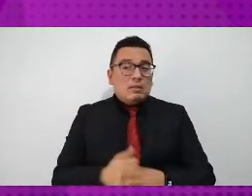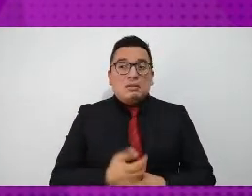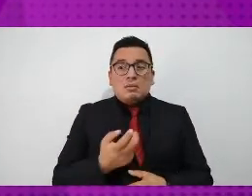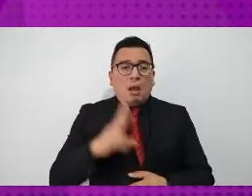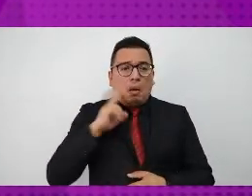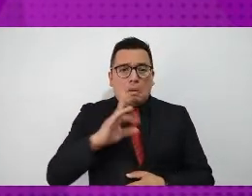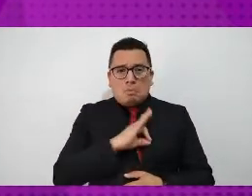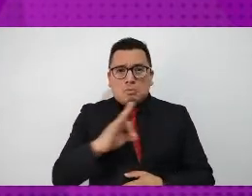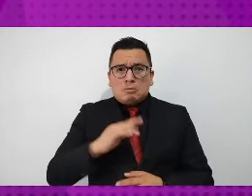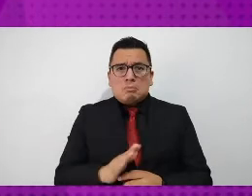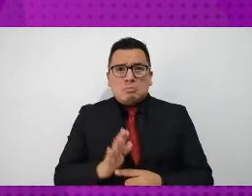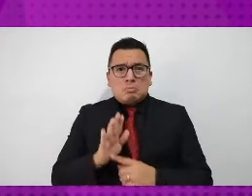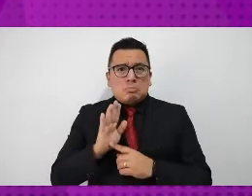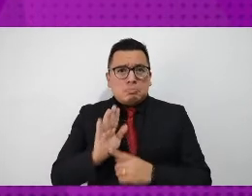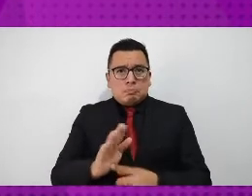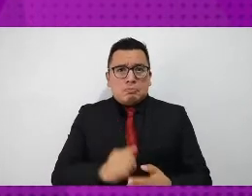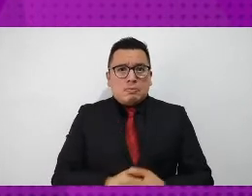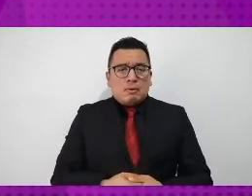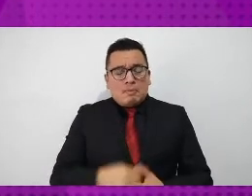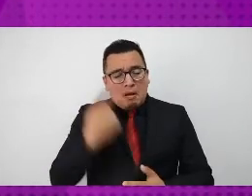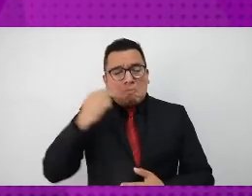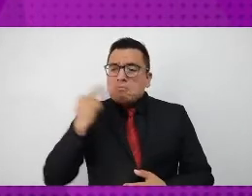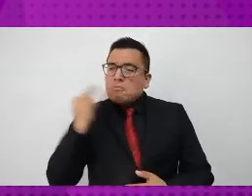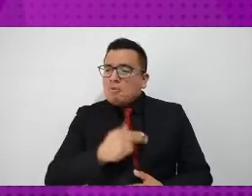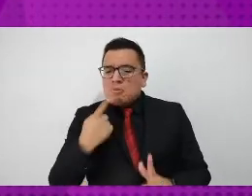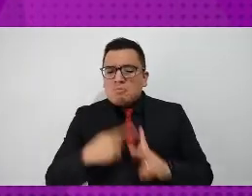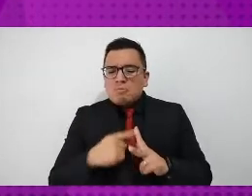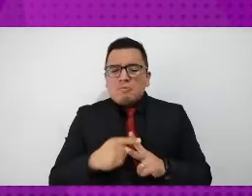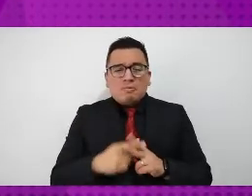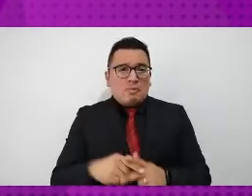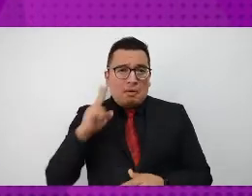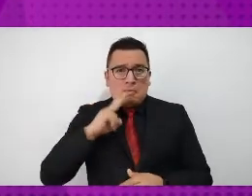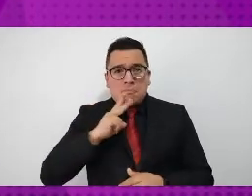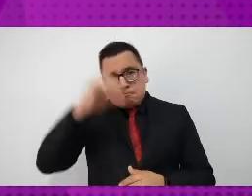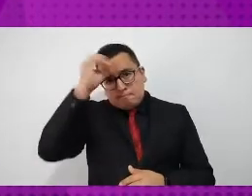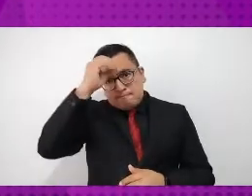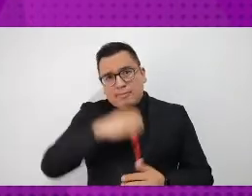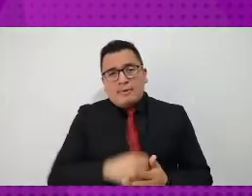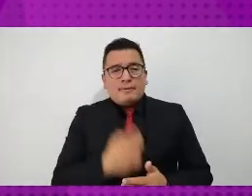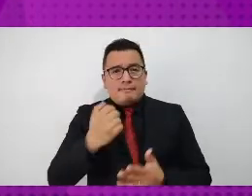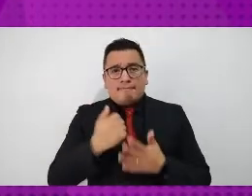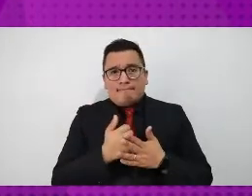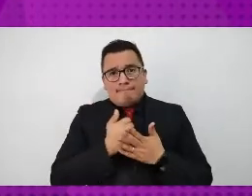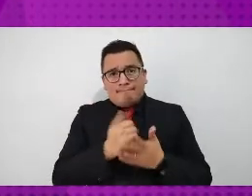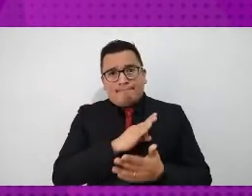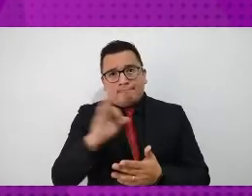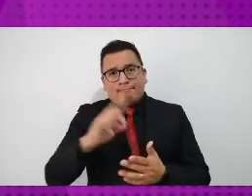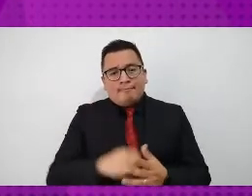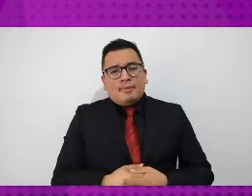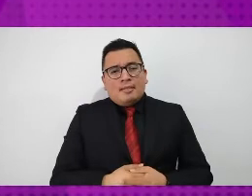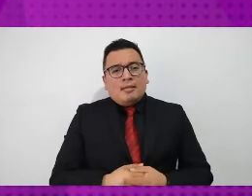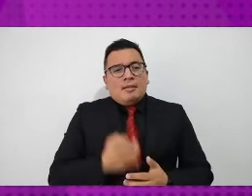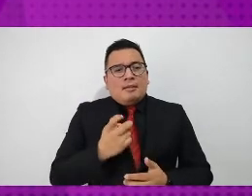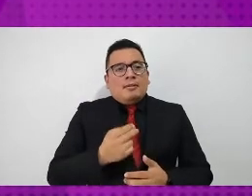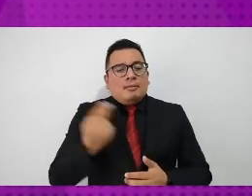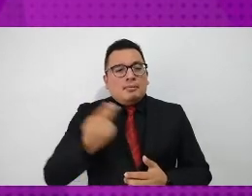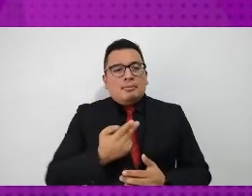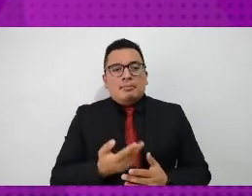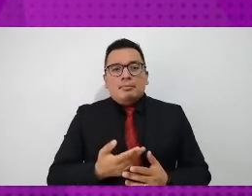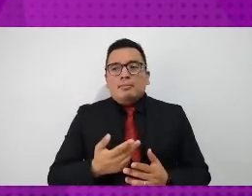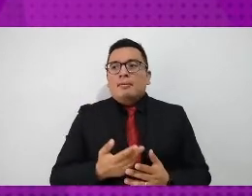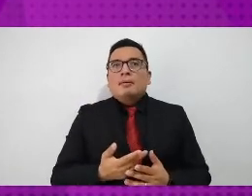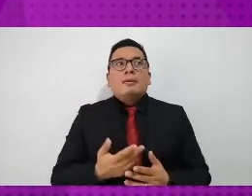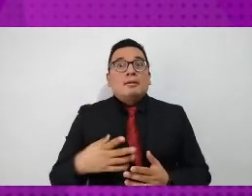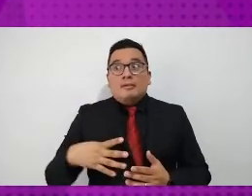interesante sería utilizar mecanismos que en segundos pudieran tener resultados y que pudieran favorecer sin tener que hacer un gran